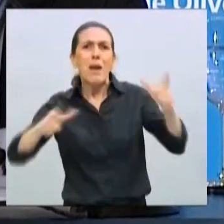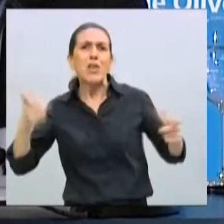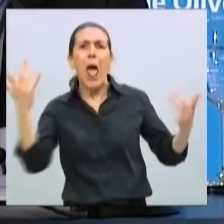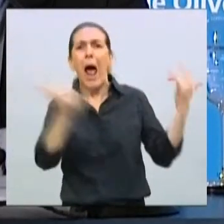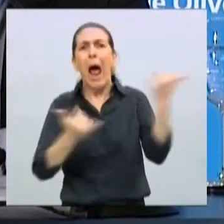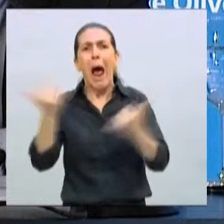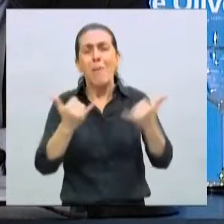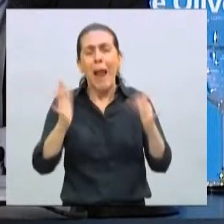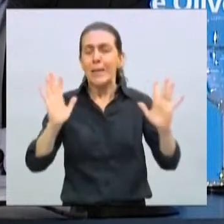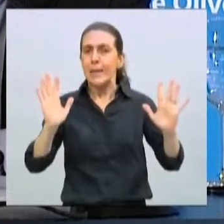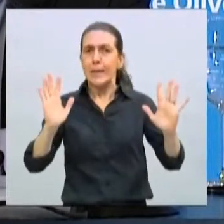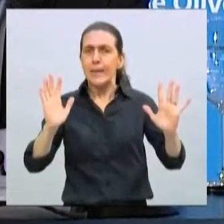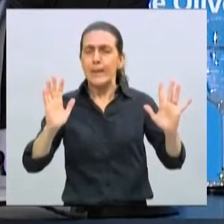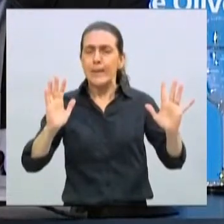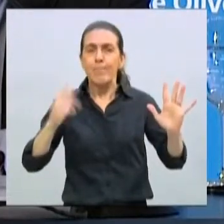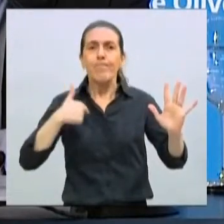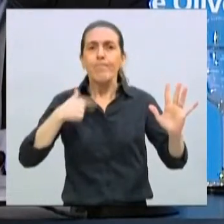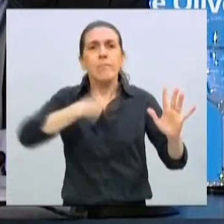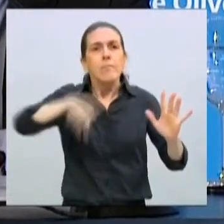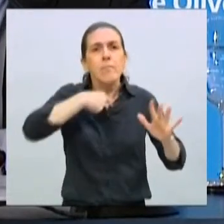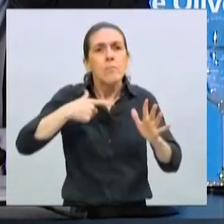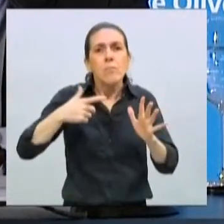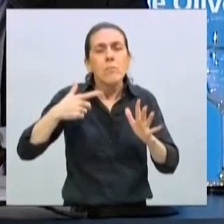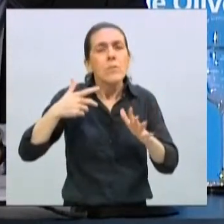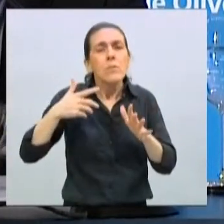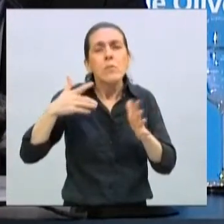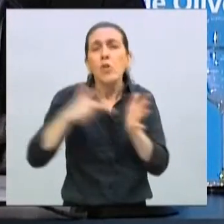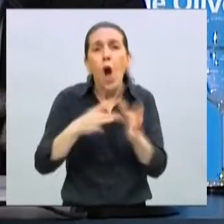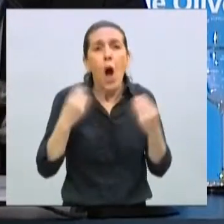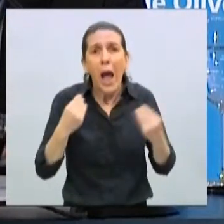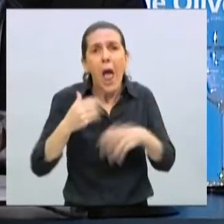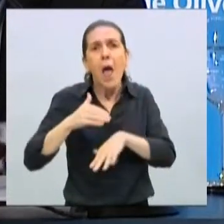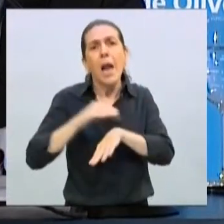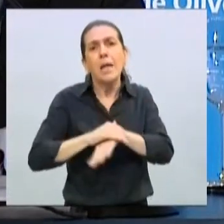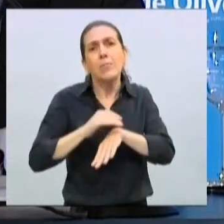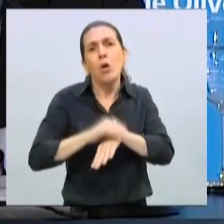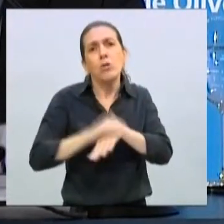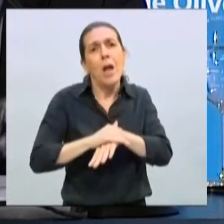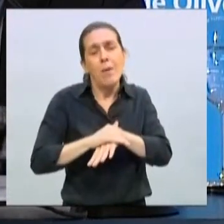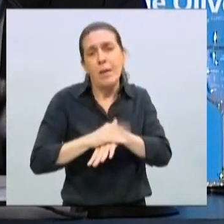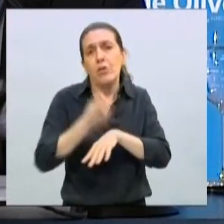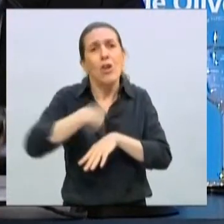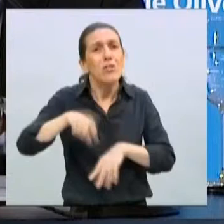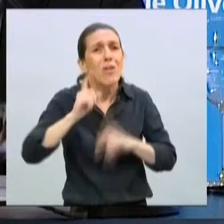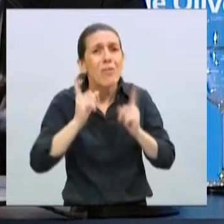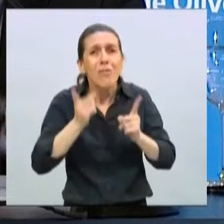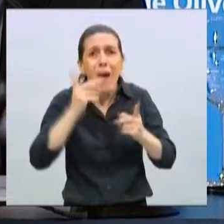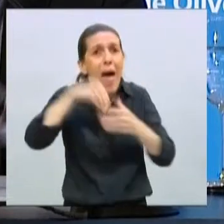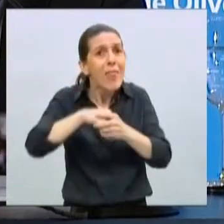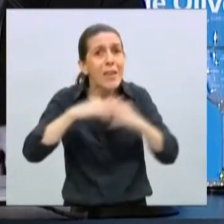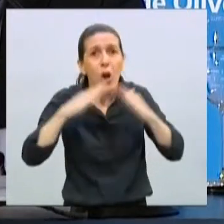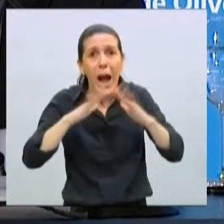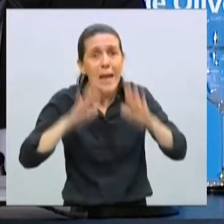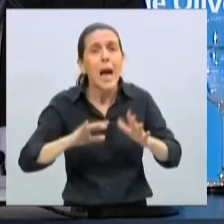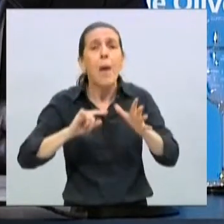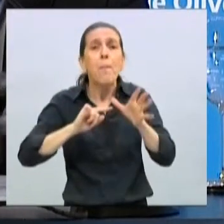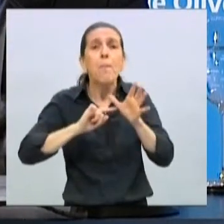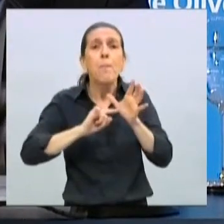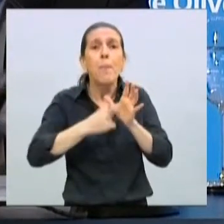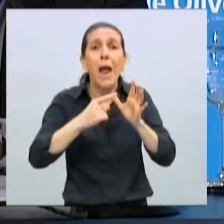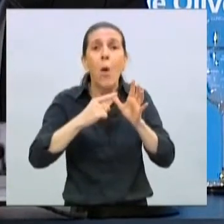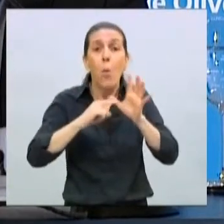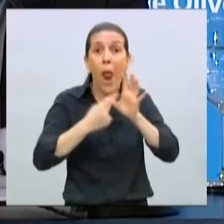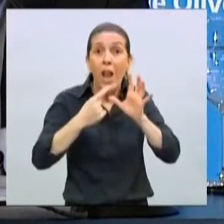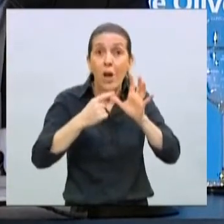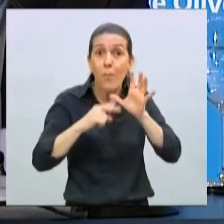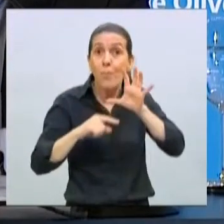nos toca ser responsables y nos toca seguir en casa. sigue la cuarentena en la provincia de Buenos Aires. Nos